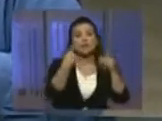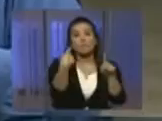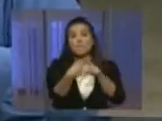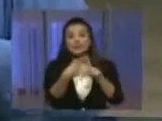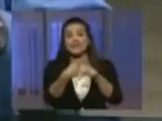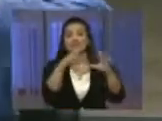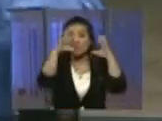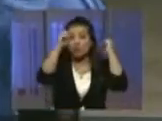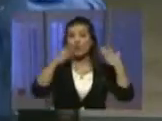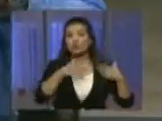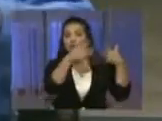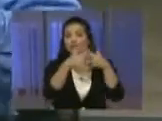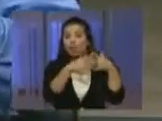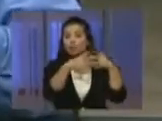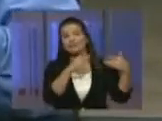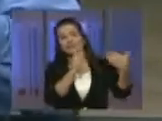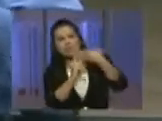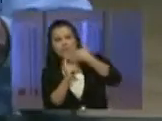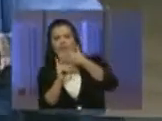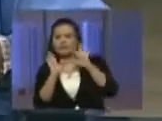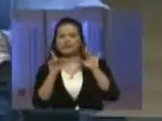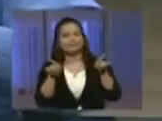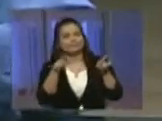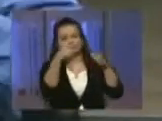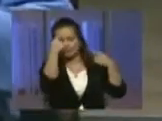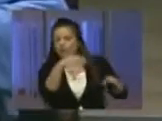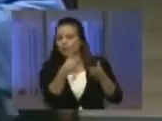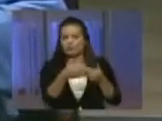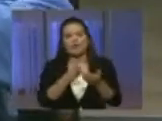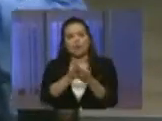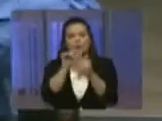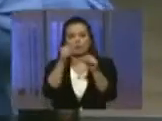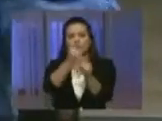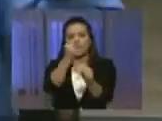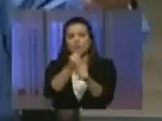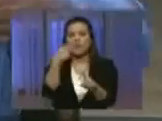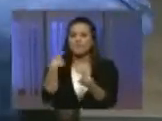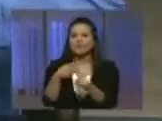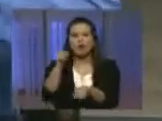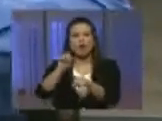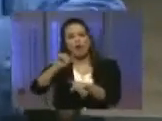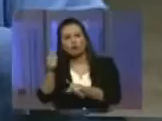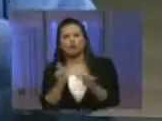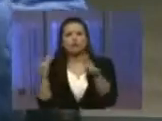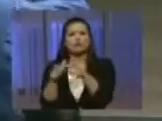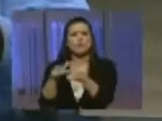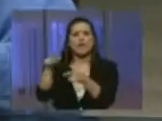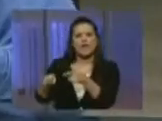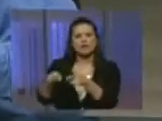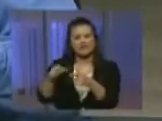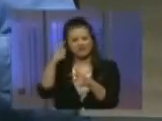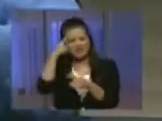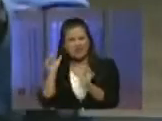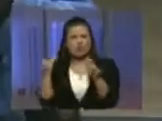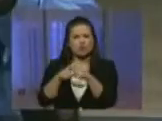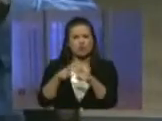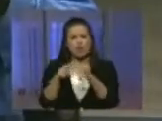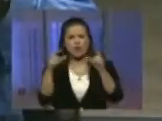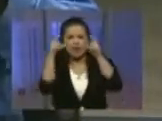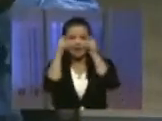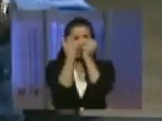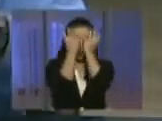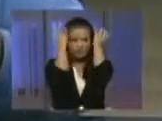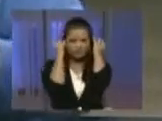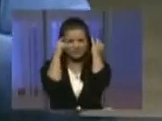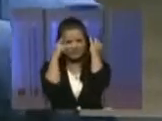gringo a pesar de todos los inventos de los que odian de lo de la banda de Los Ramos alub la banda de Los Ramos alud que se la